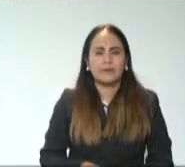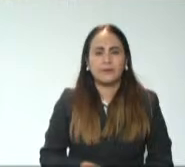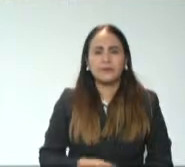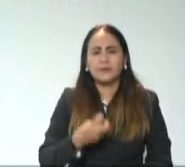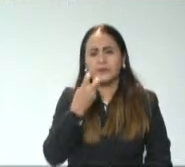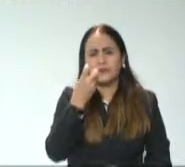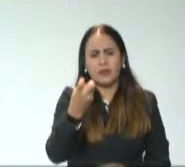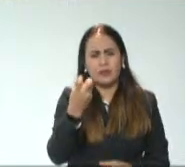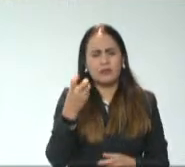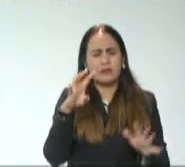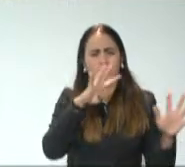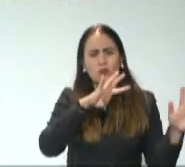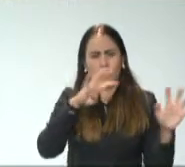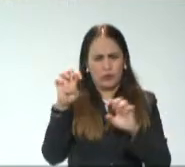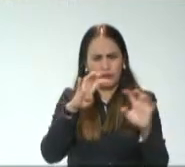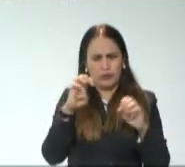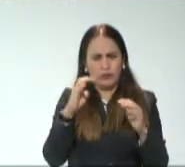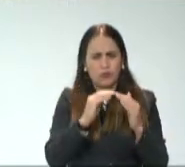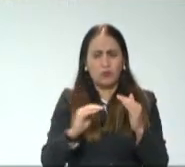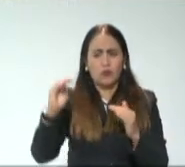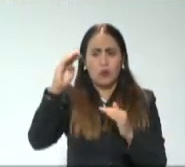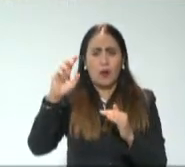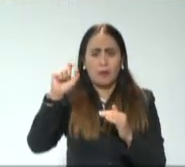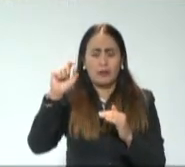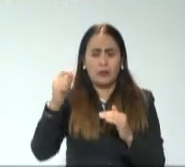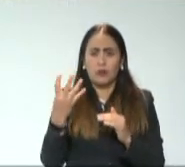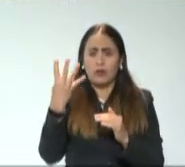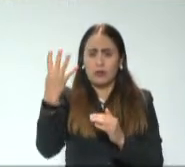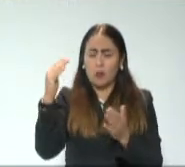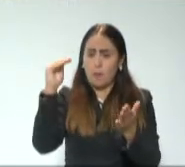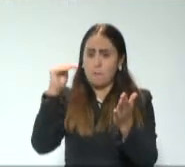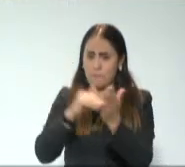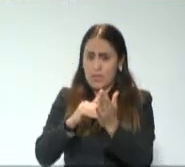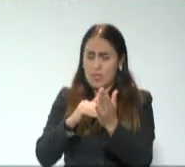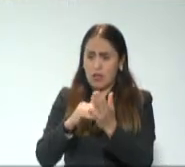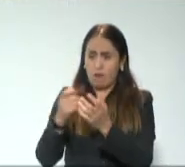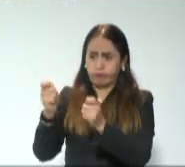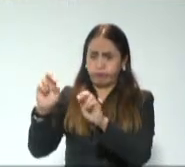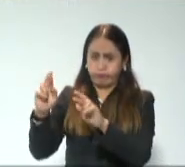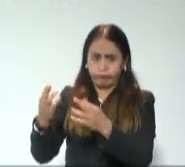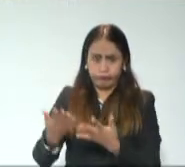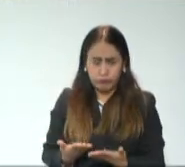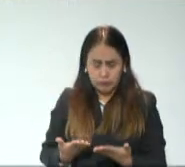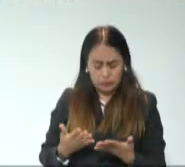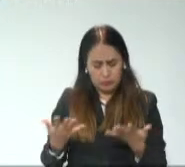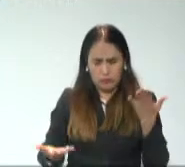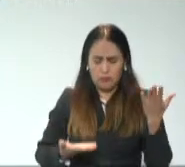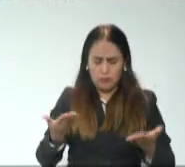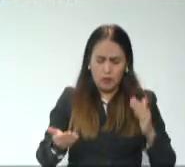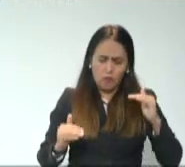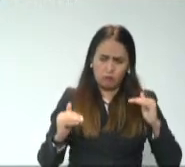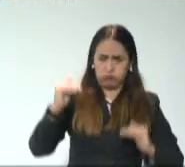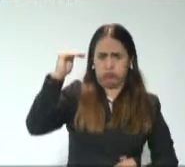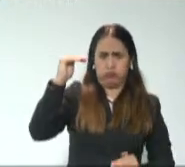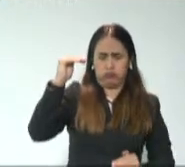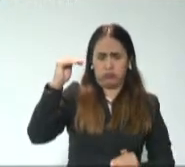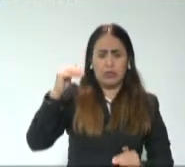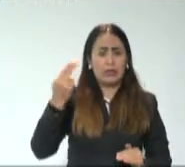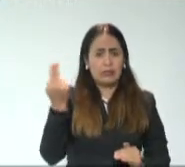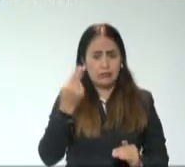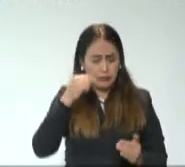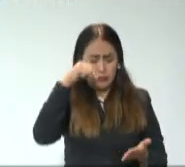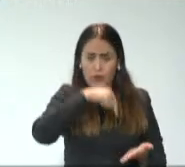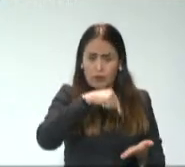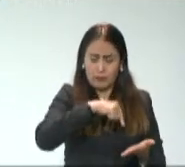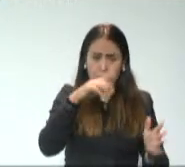estas 900 sobre las 24,000 recibidas Pues nos llaman a la atención y creemos que que requiere de un análisis más